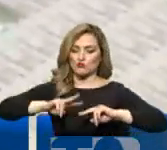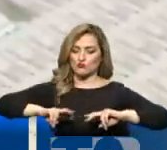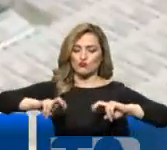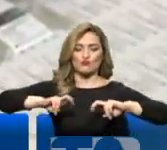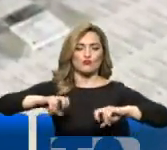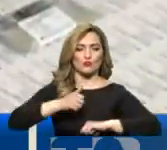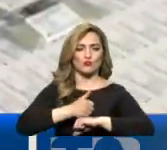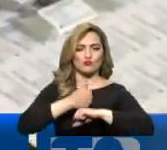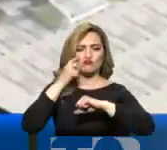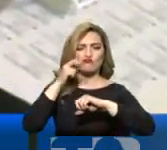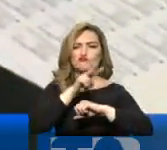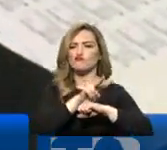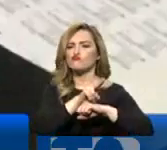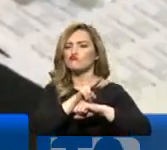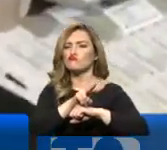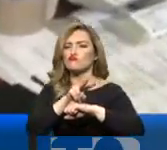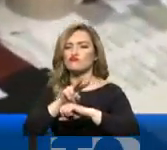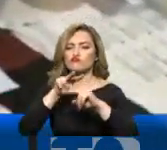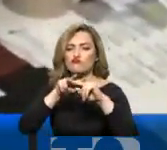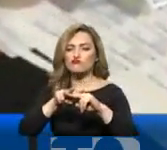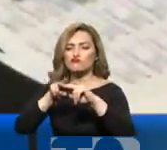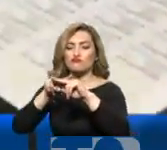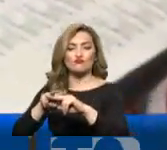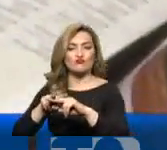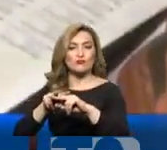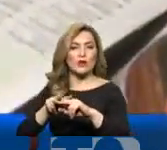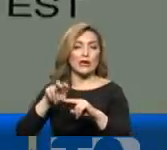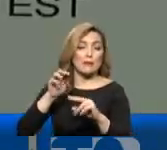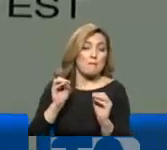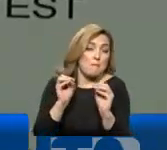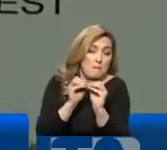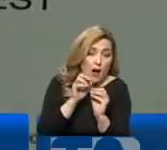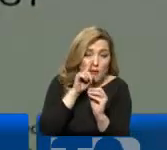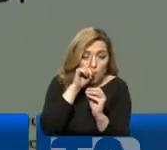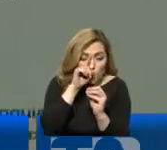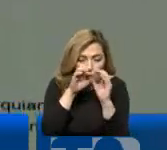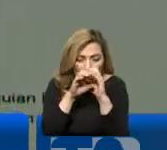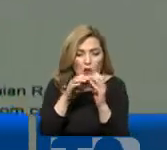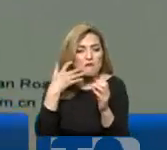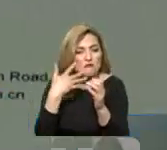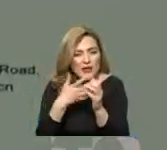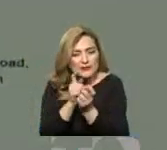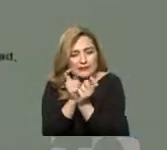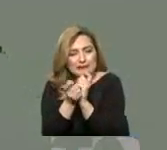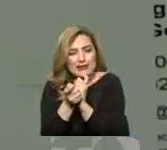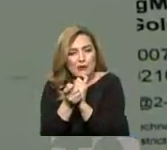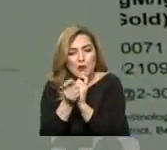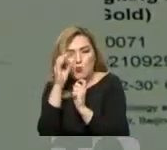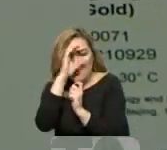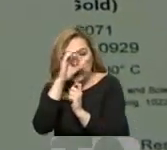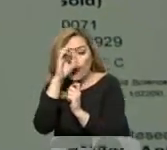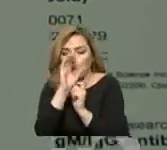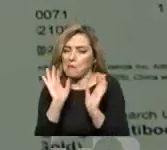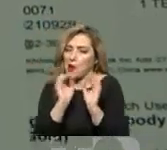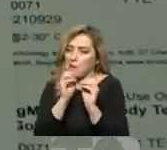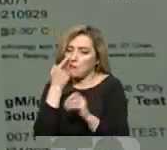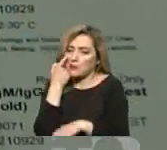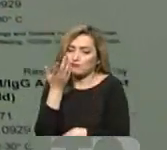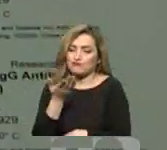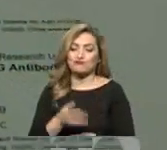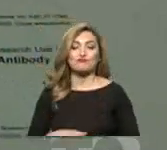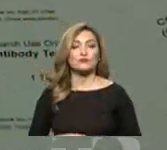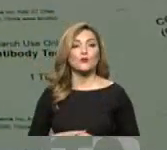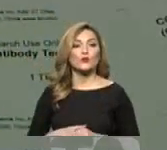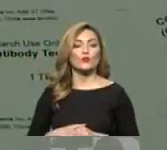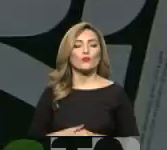realizando las verificaciones necesarias para saber si existen más pruebas que estén siendo cambiadas las fechas de caducidad. En